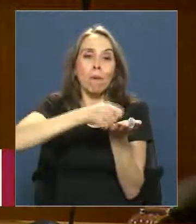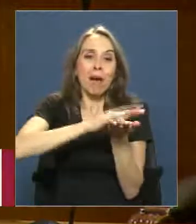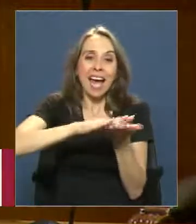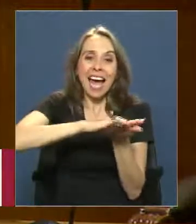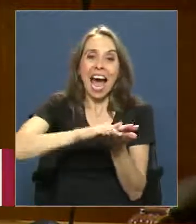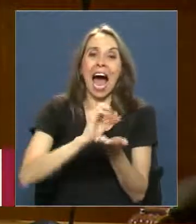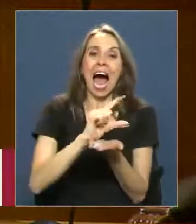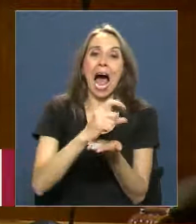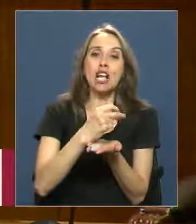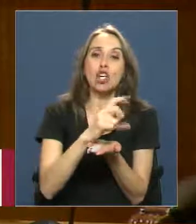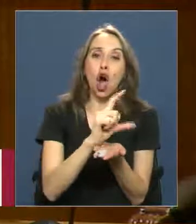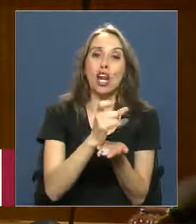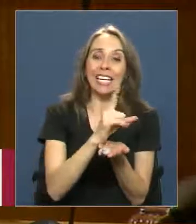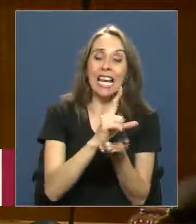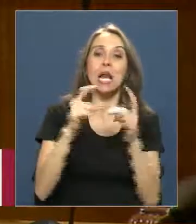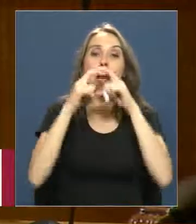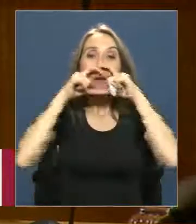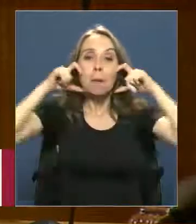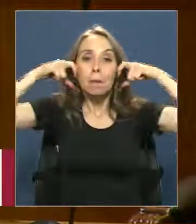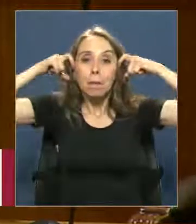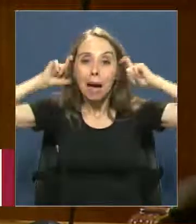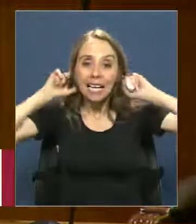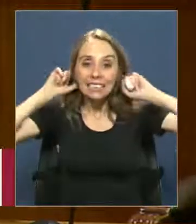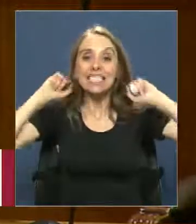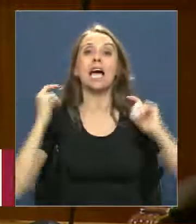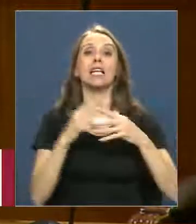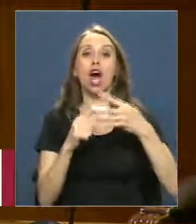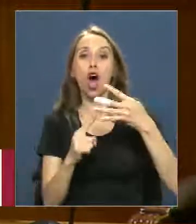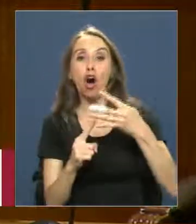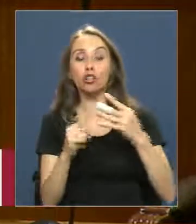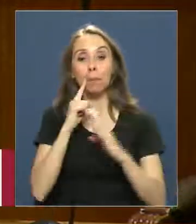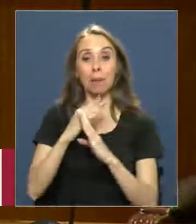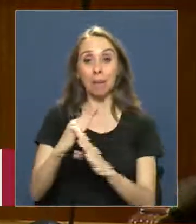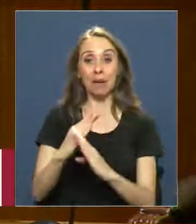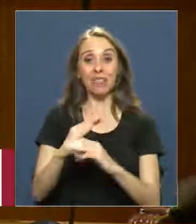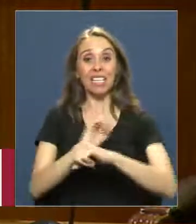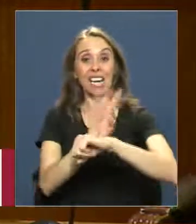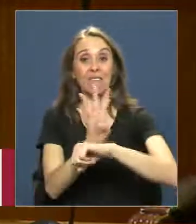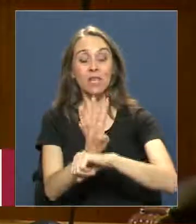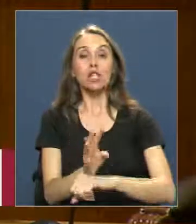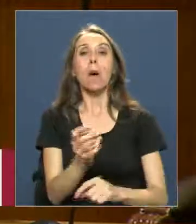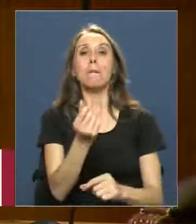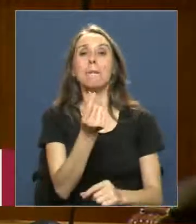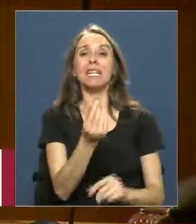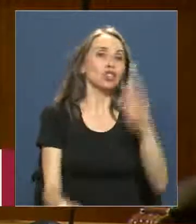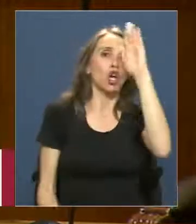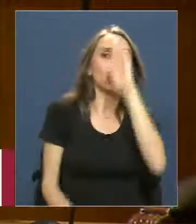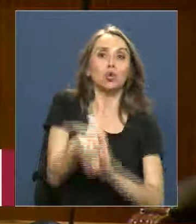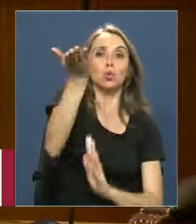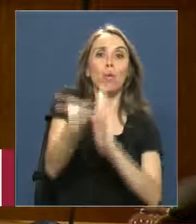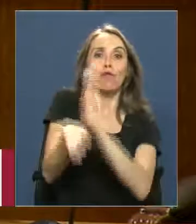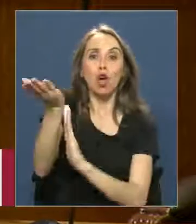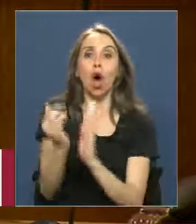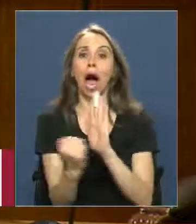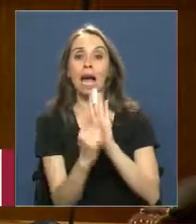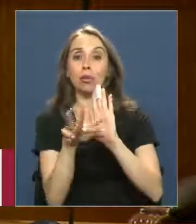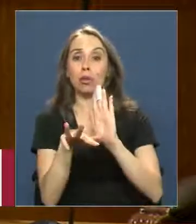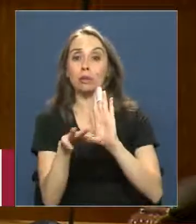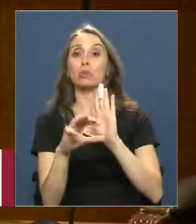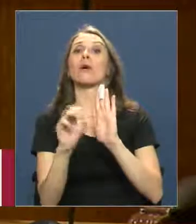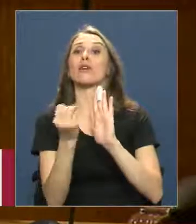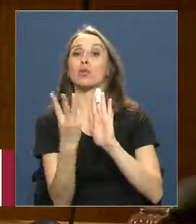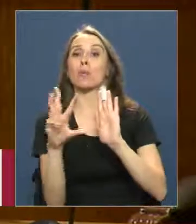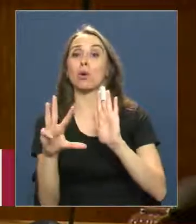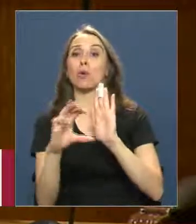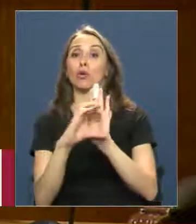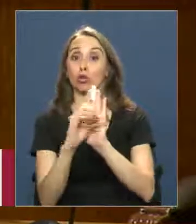mascarillas y diversos productos relacionados con la prevención y el tratamiento de dicho virus. El artículo 19, número 9 de la